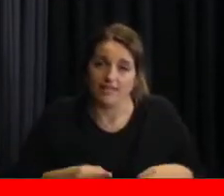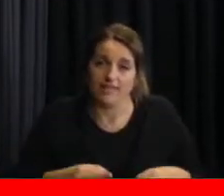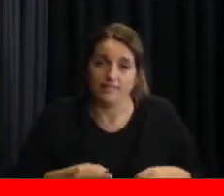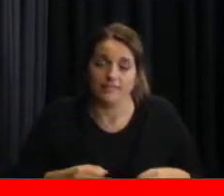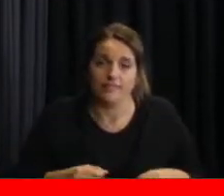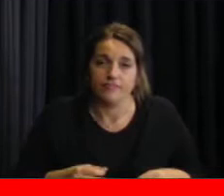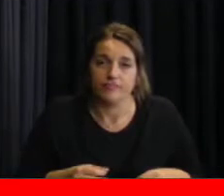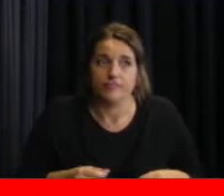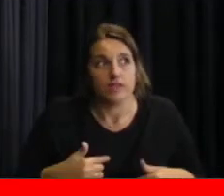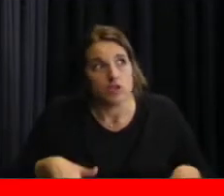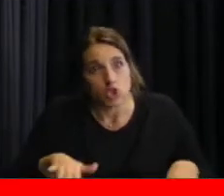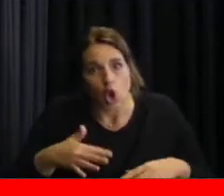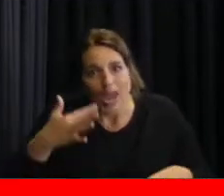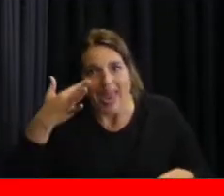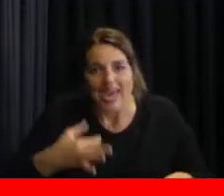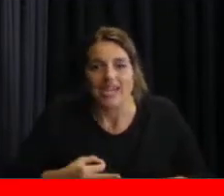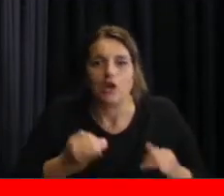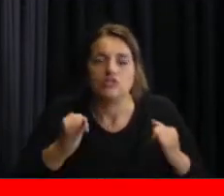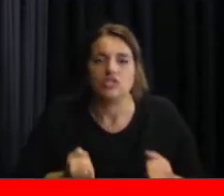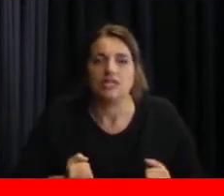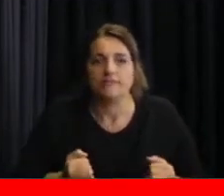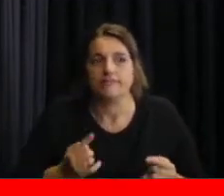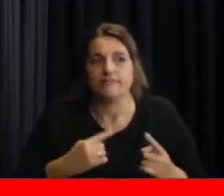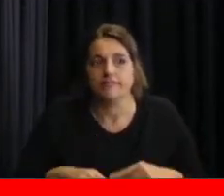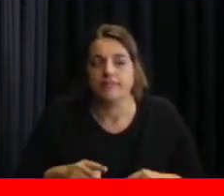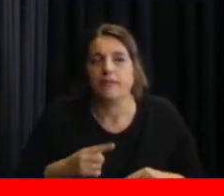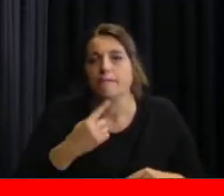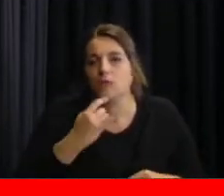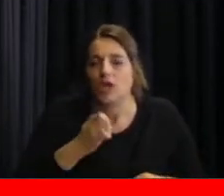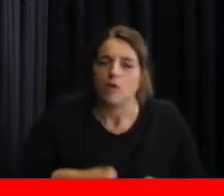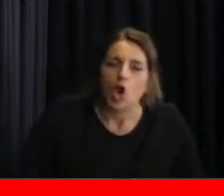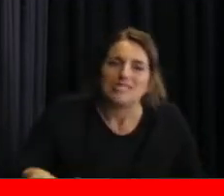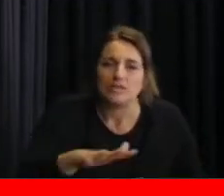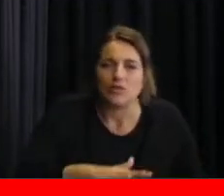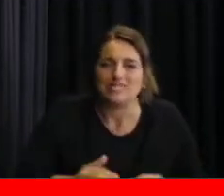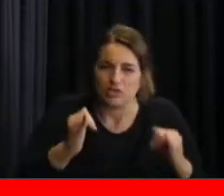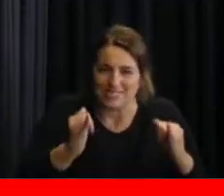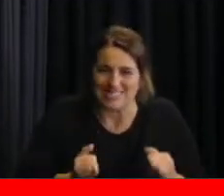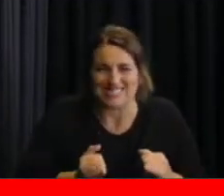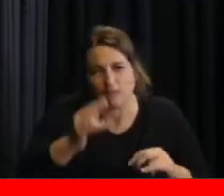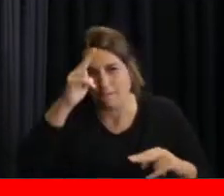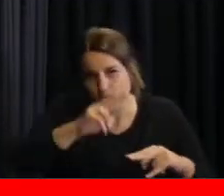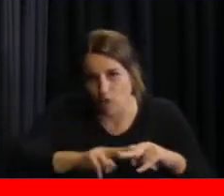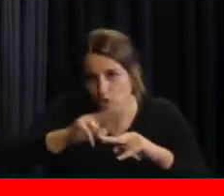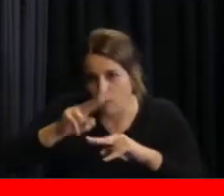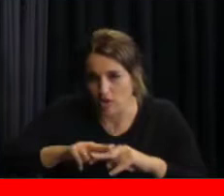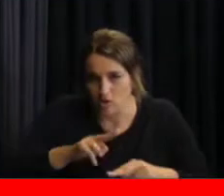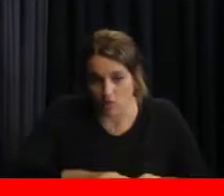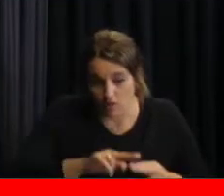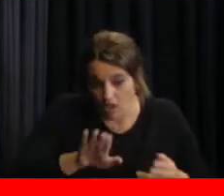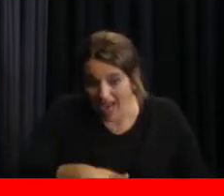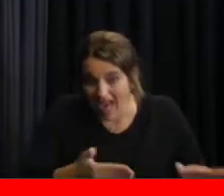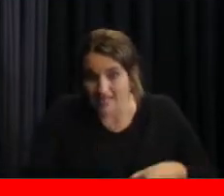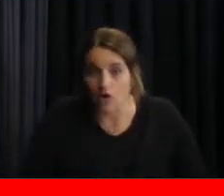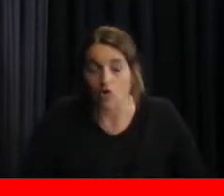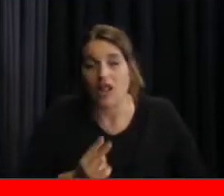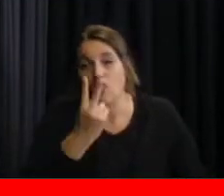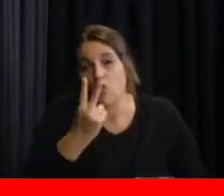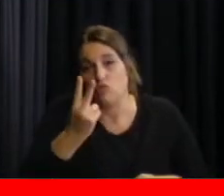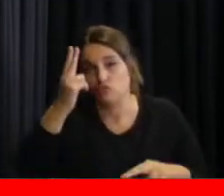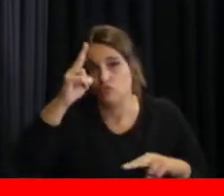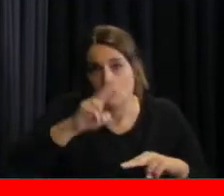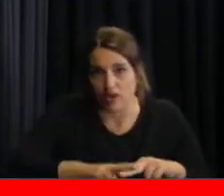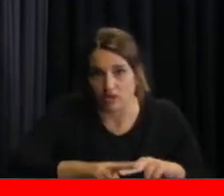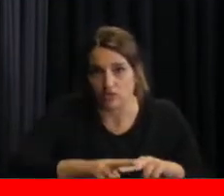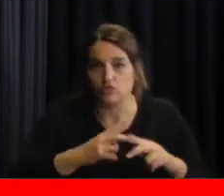yo creo que esto más allá de de una situación de los fallecimientos que hubieron hasta el momento dos fallecimientos